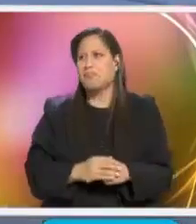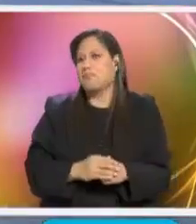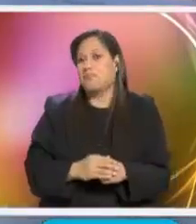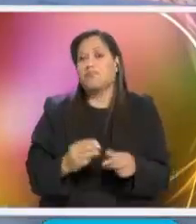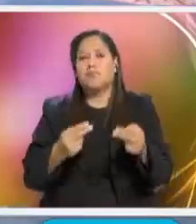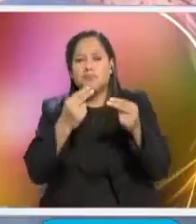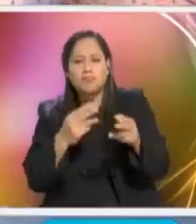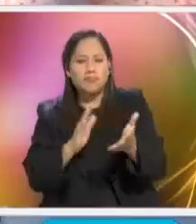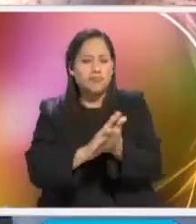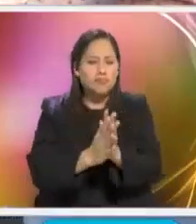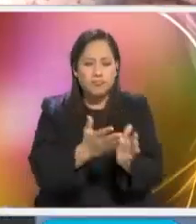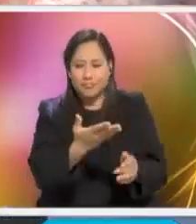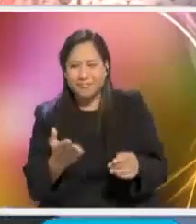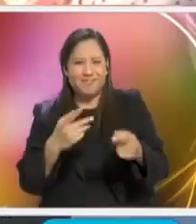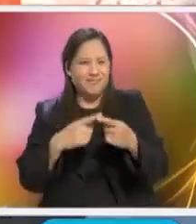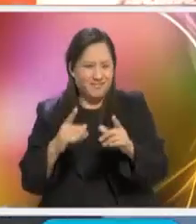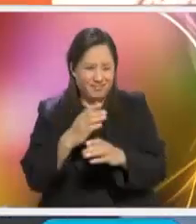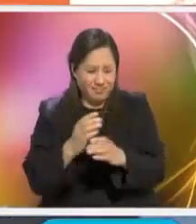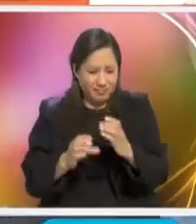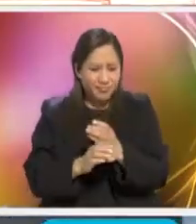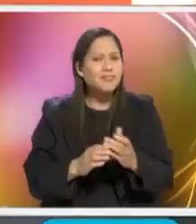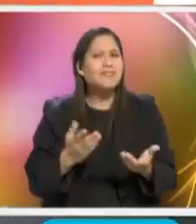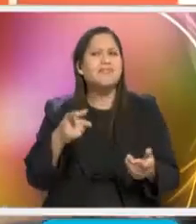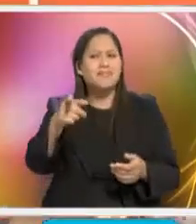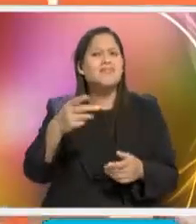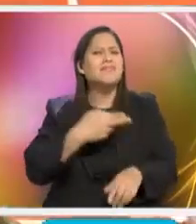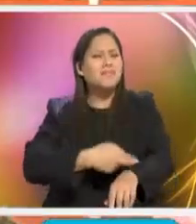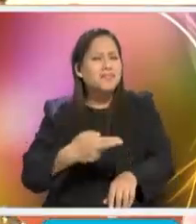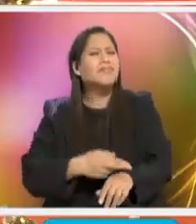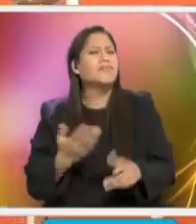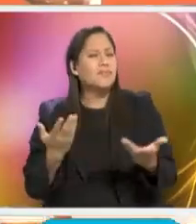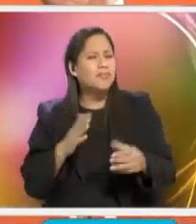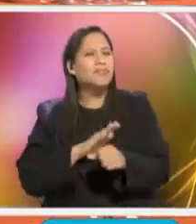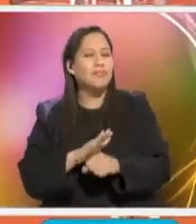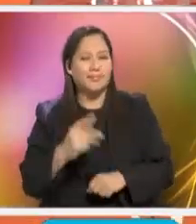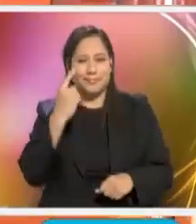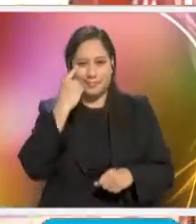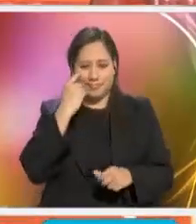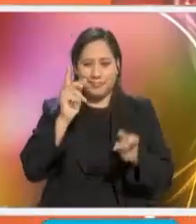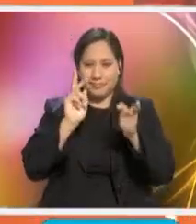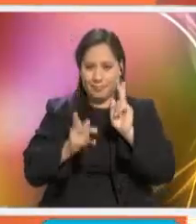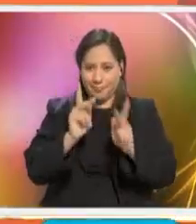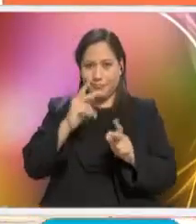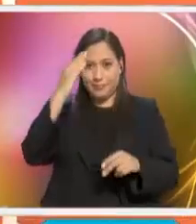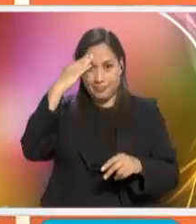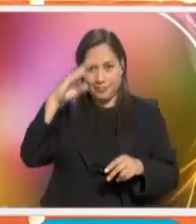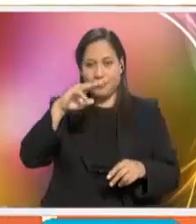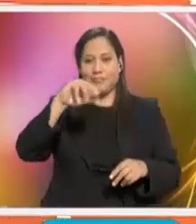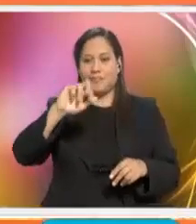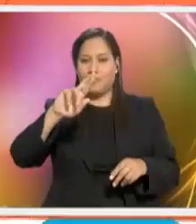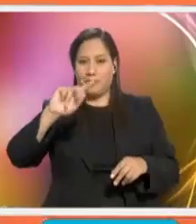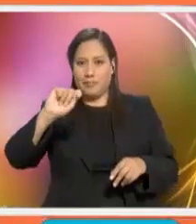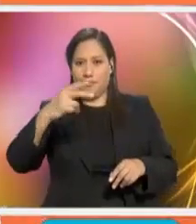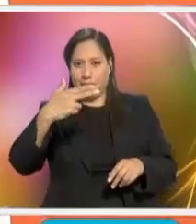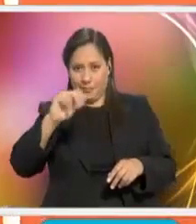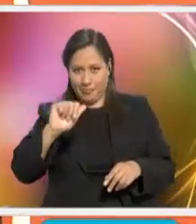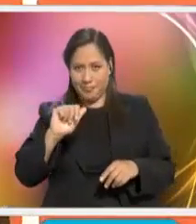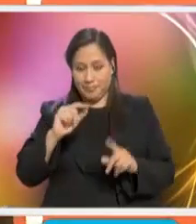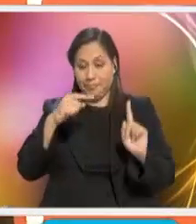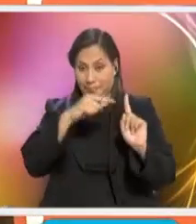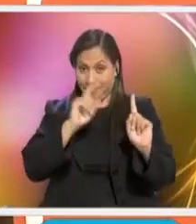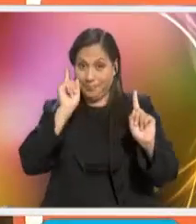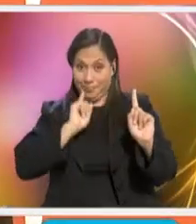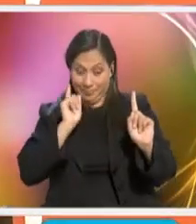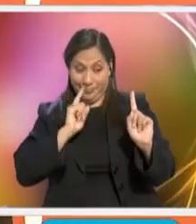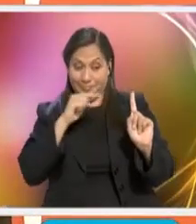de antojitos, ¿qué tendrían que hacer, por ejemplo? Pues mira, yo te voy a platicar la historia de doña Marta. Sí. Doña Marta